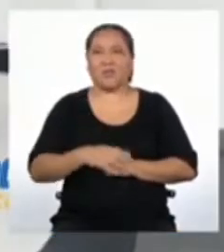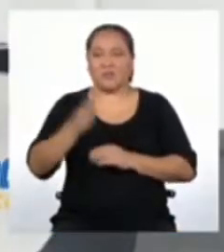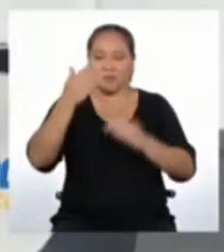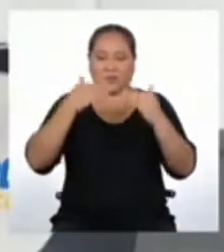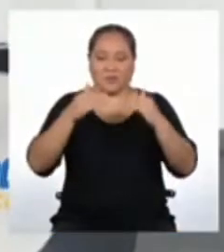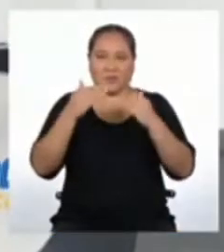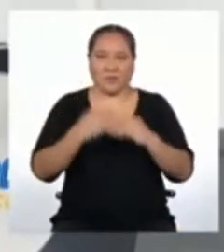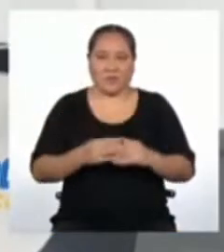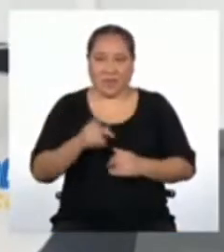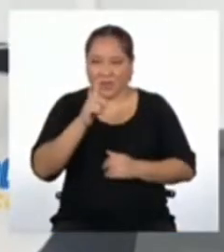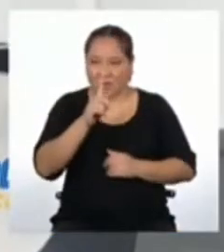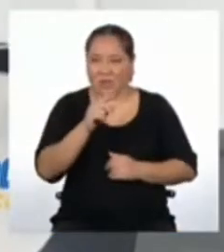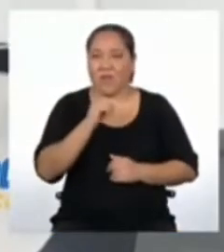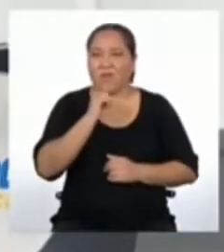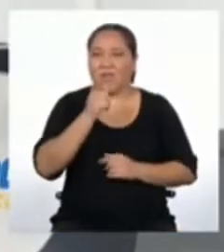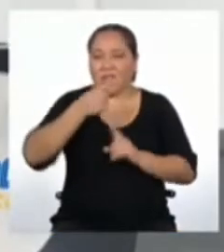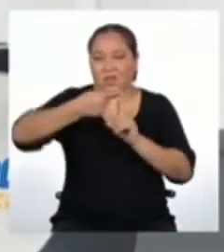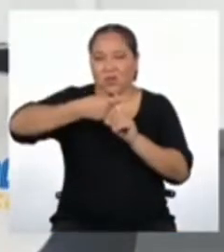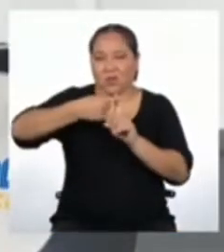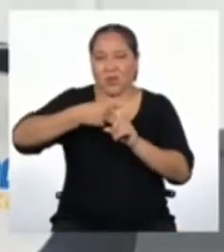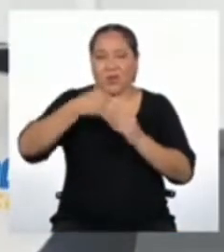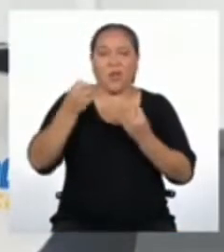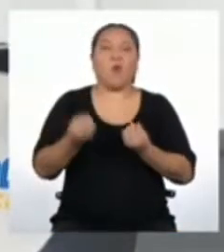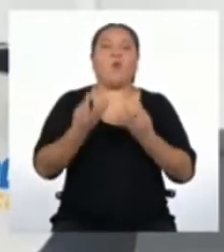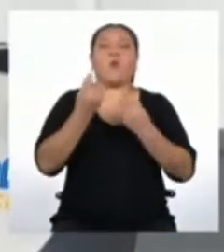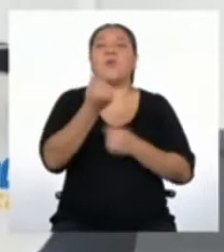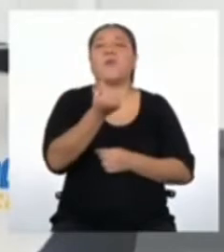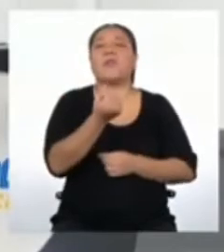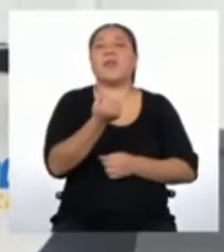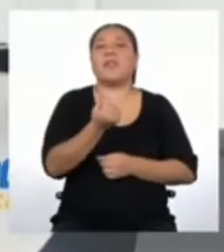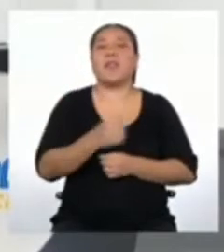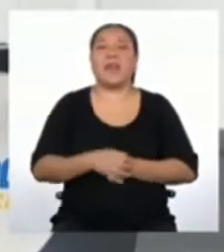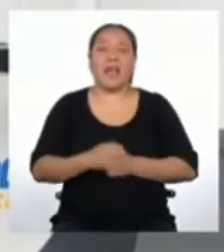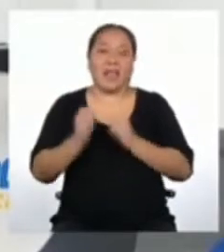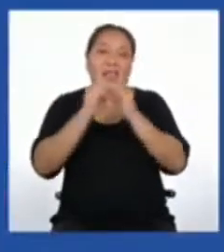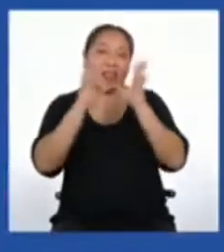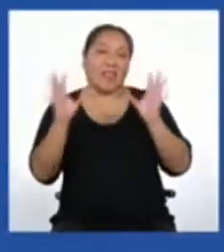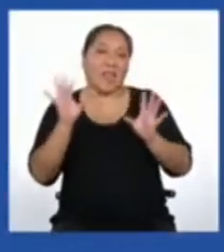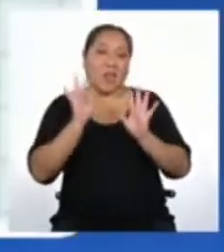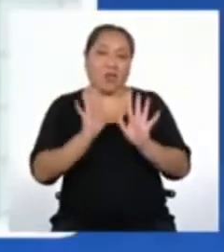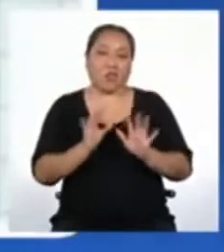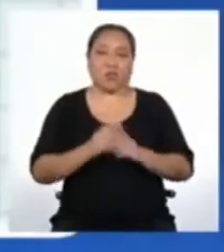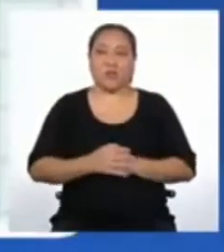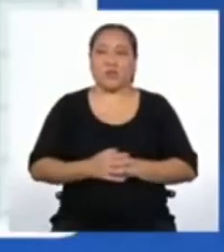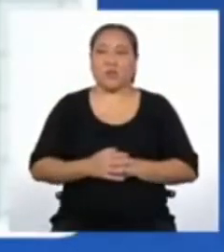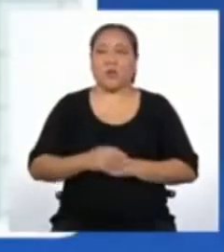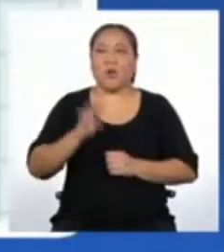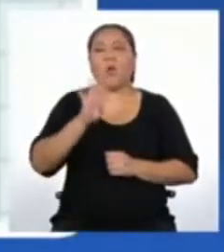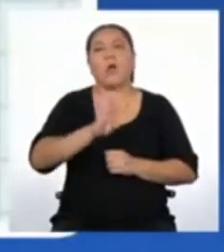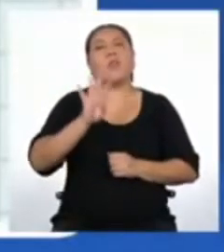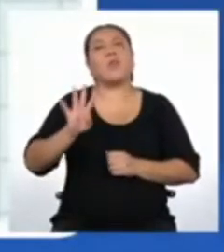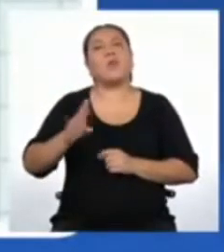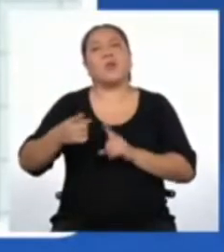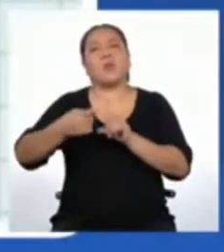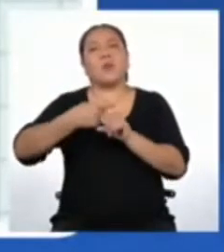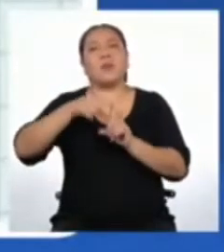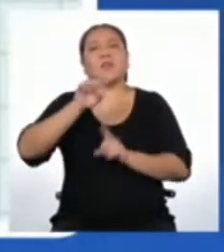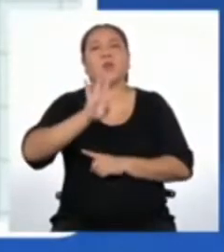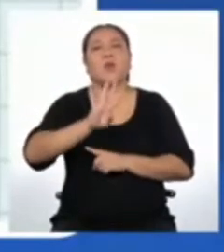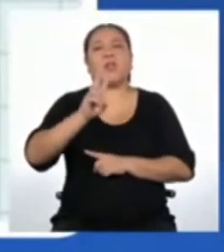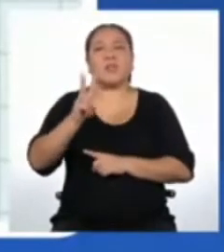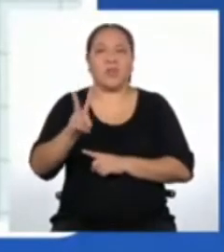así estamos a una suma de saber cuánto dinero se hizo en la tienda de ropa el día 8. ¿Cuánto es 44 más